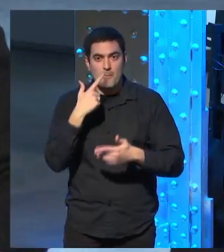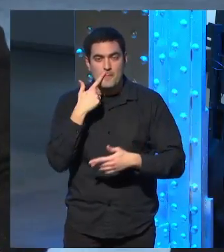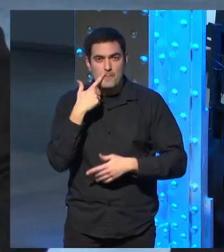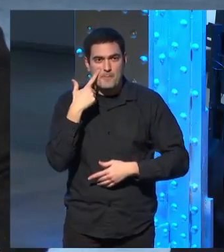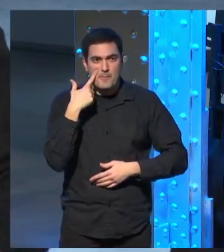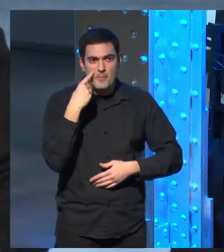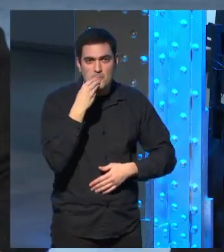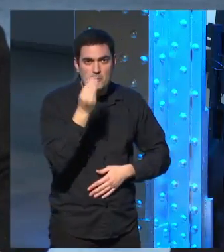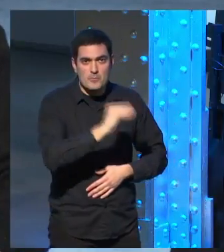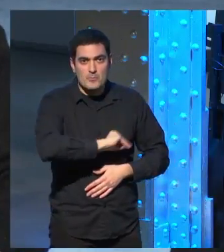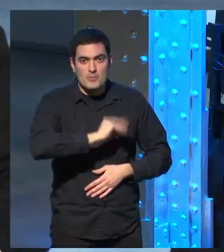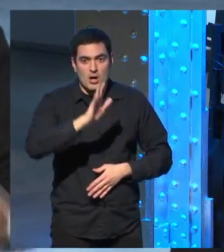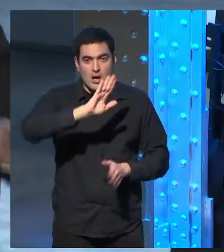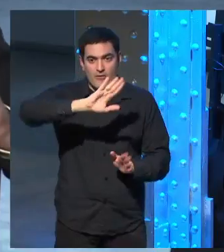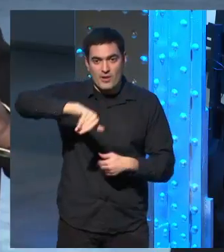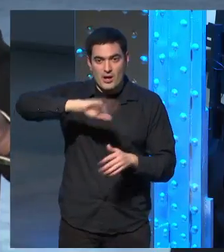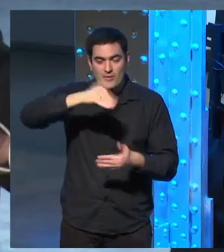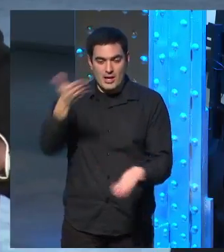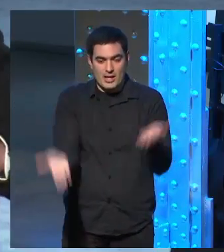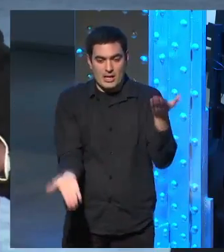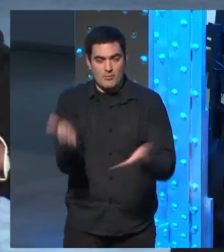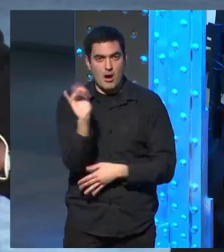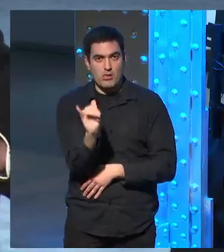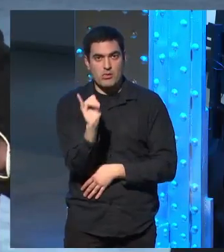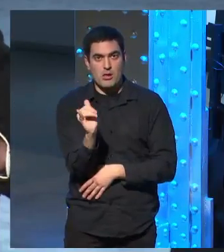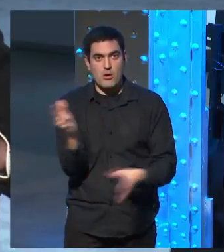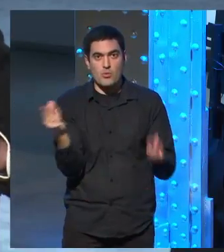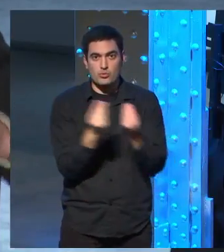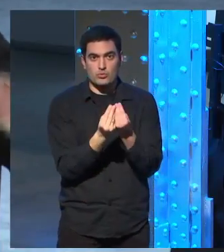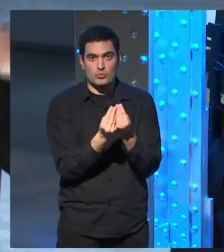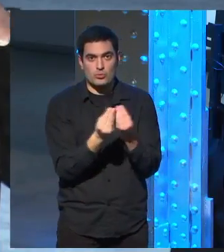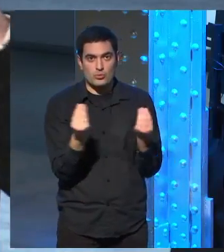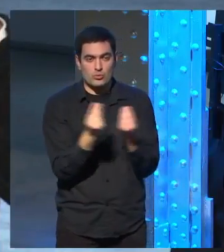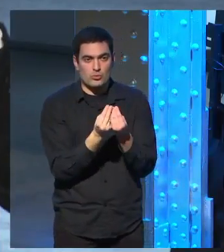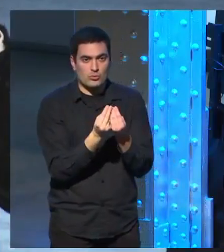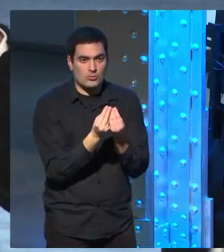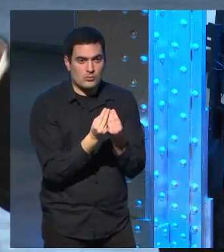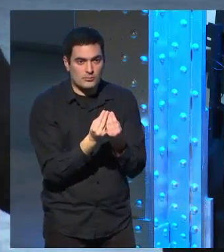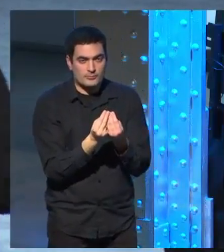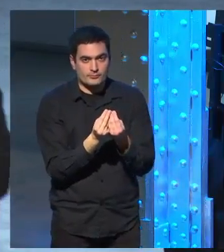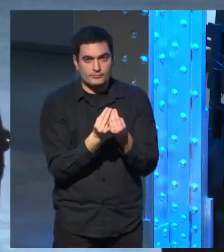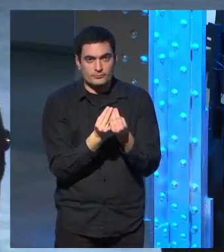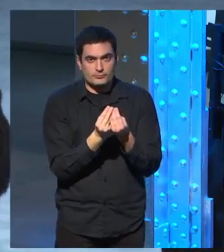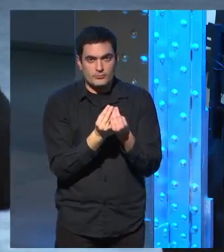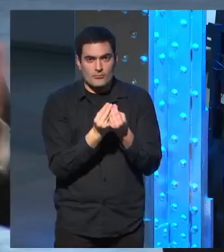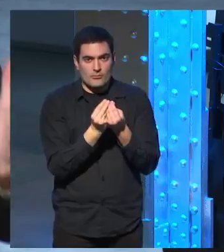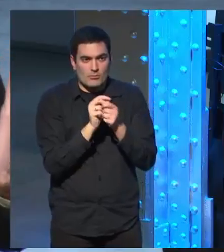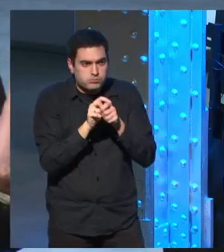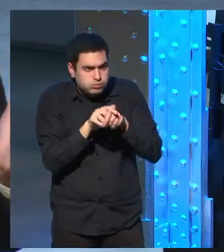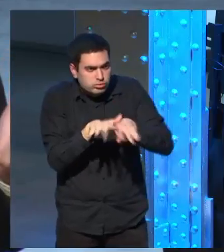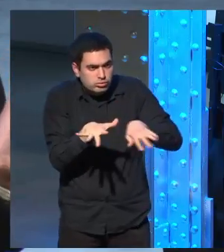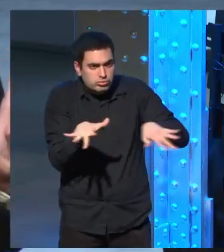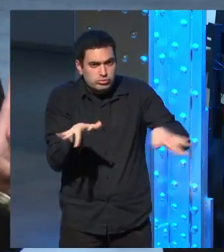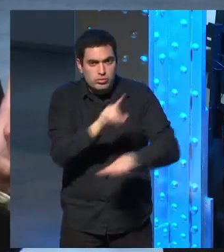brillantes y excepcionales, sobre todo en el equilibrio que hay entre el virtuosismo y el despliegue absoluto de lo